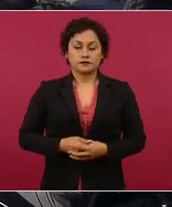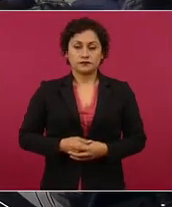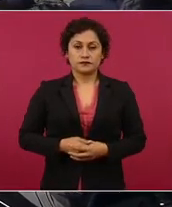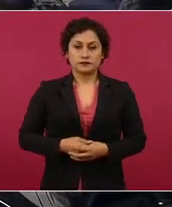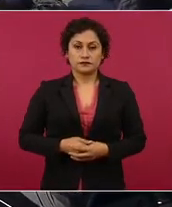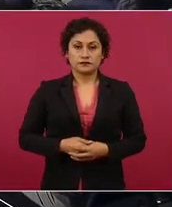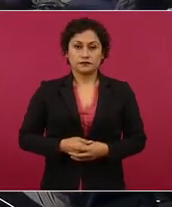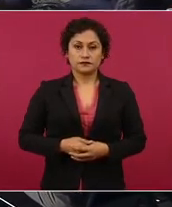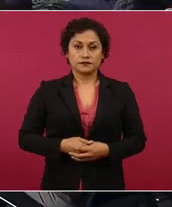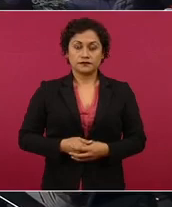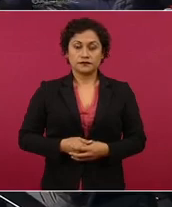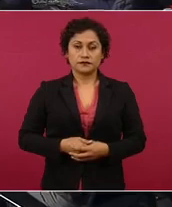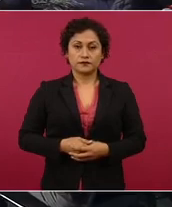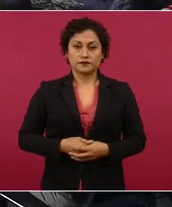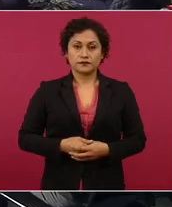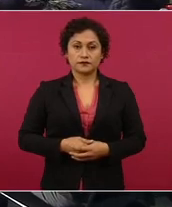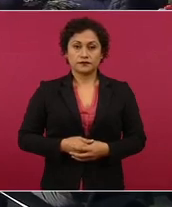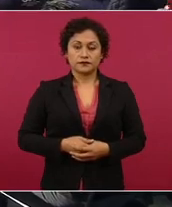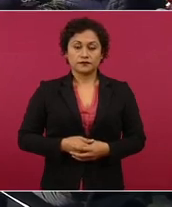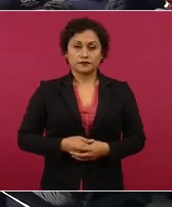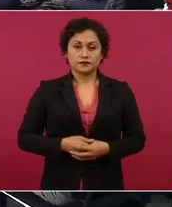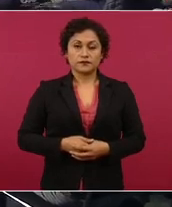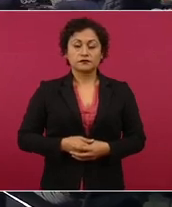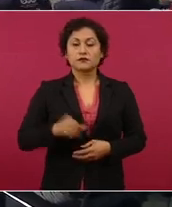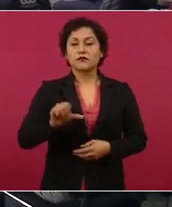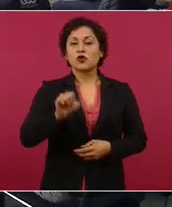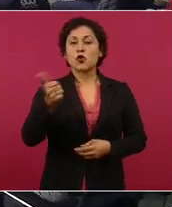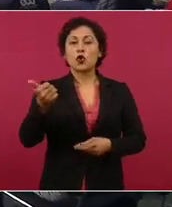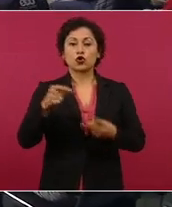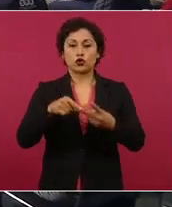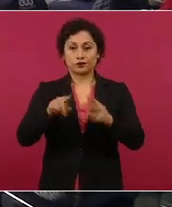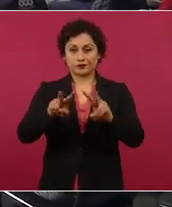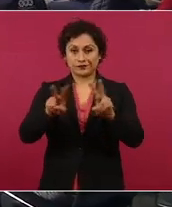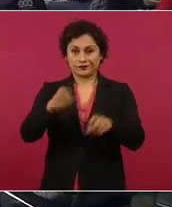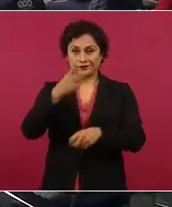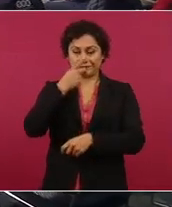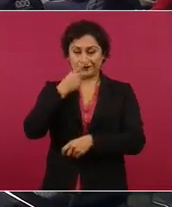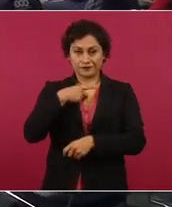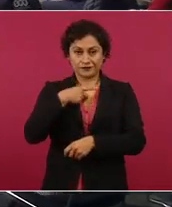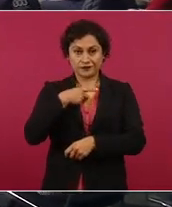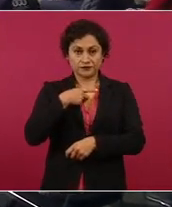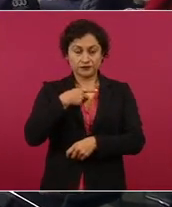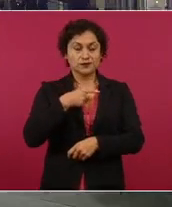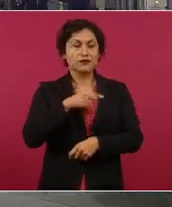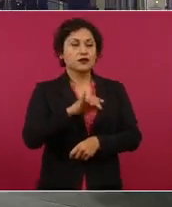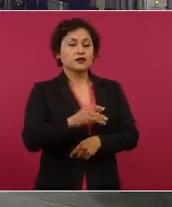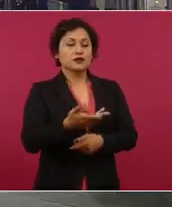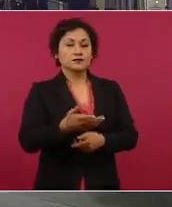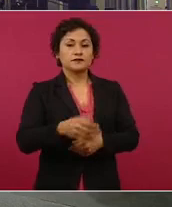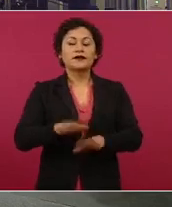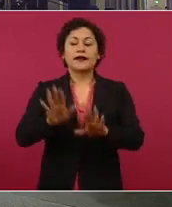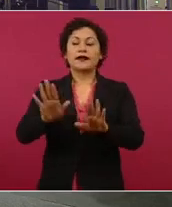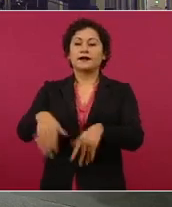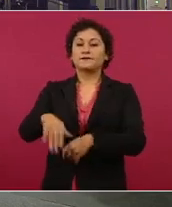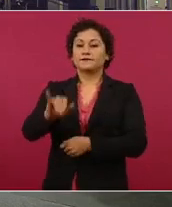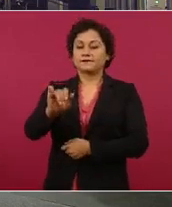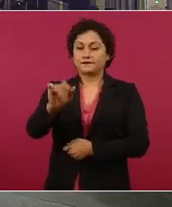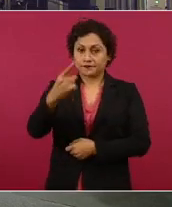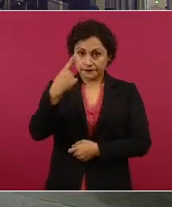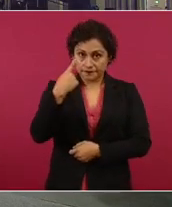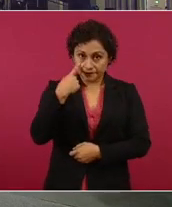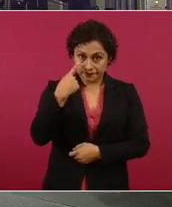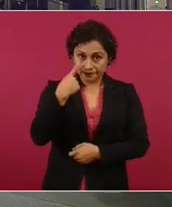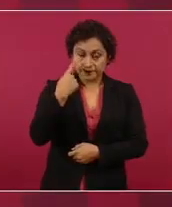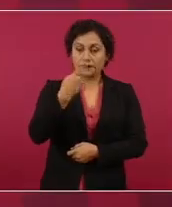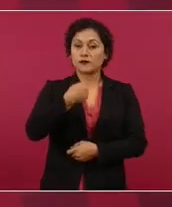de lo otro que planteaste. De que salieron libres de… Ah, sí, mire, todo el